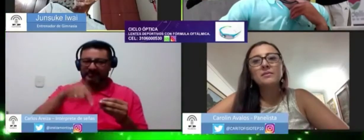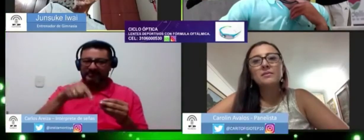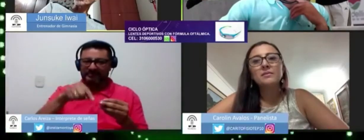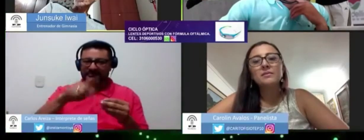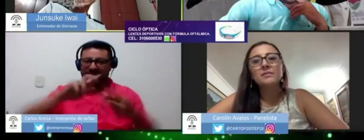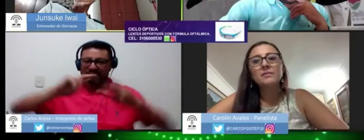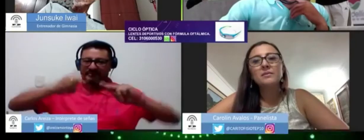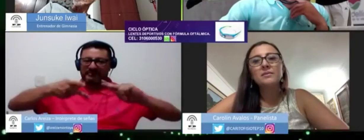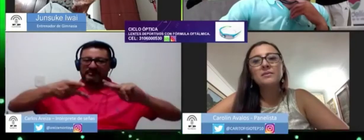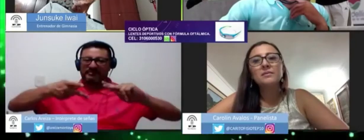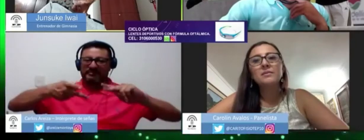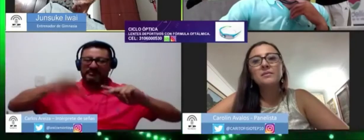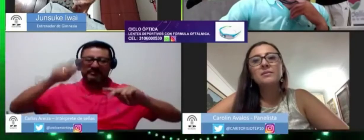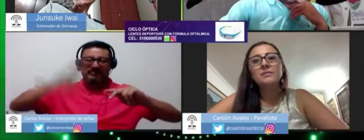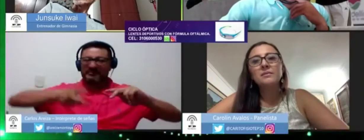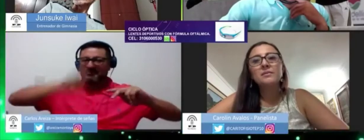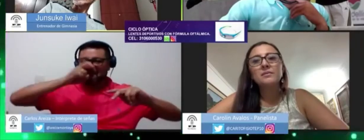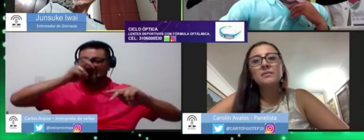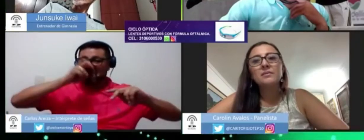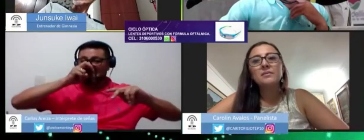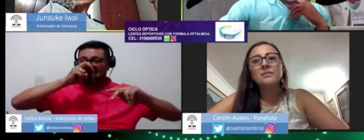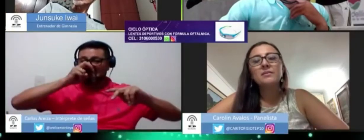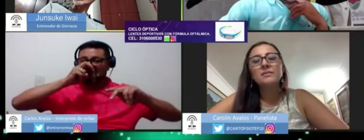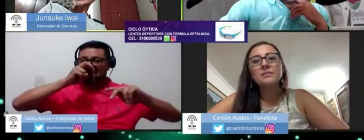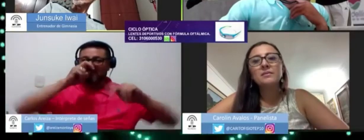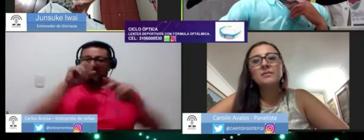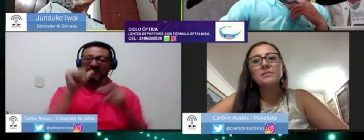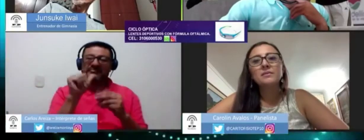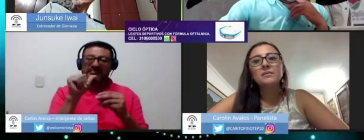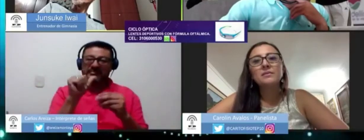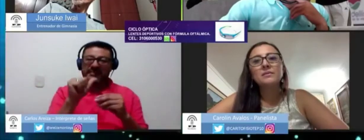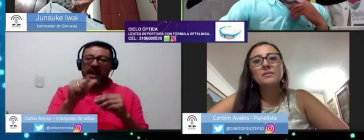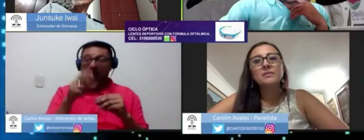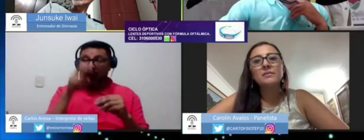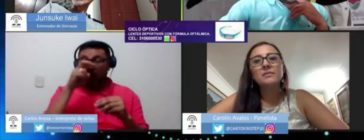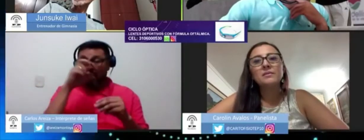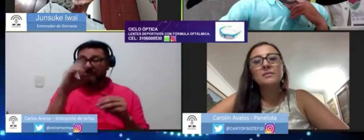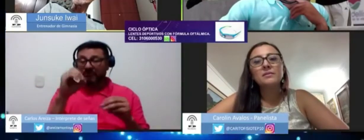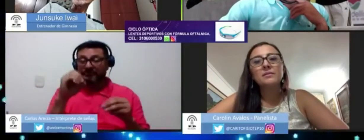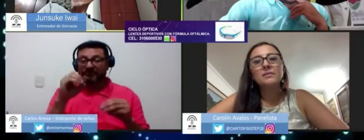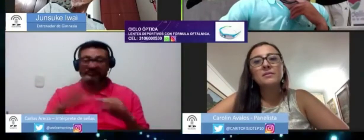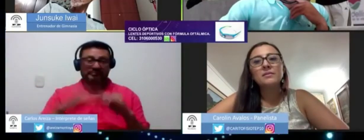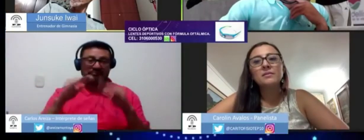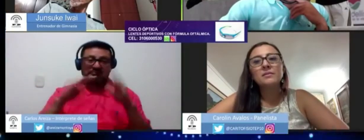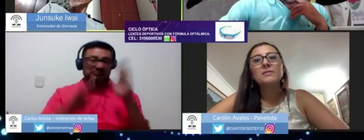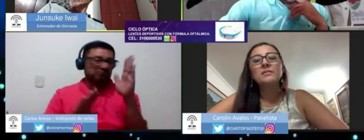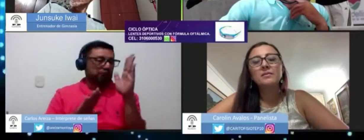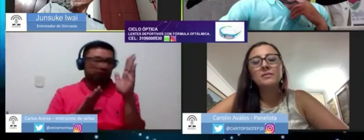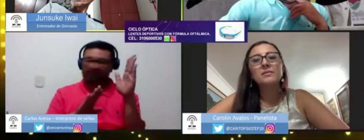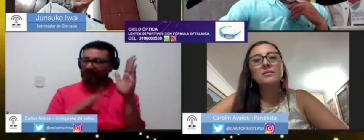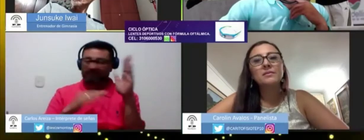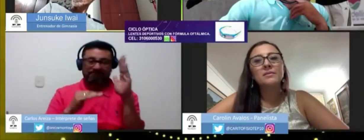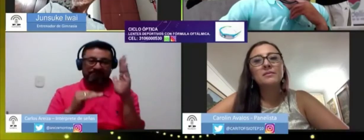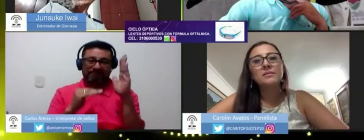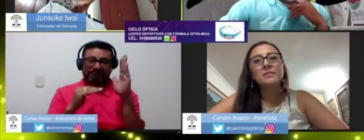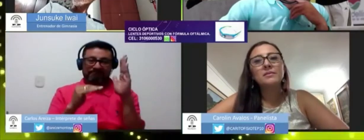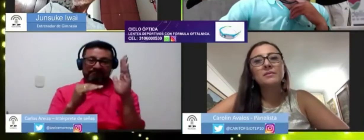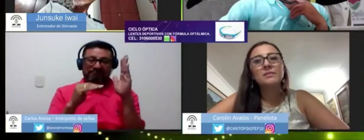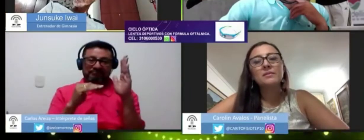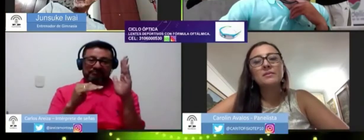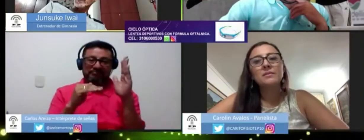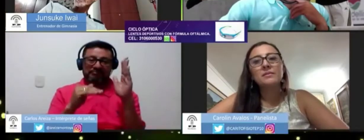poco suave en ese sentido, entonces no va a mejorar tan fácil, pero hay